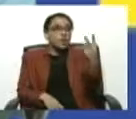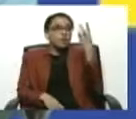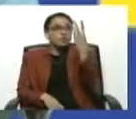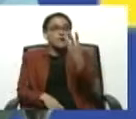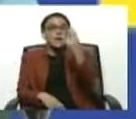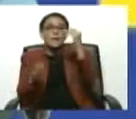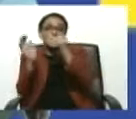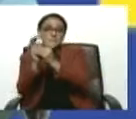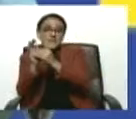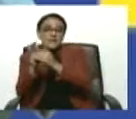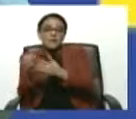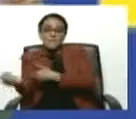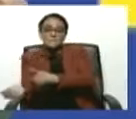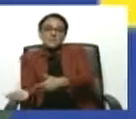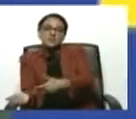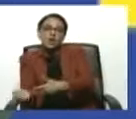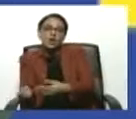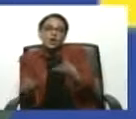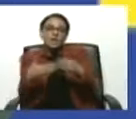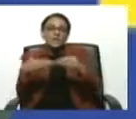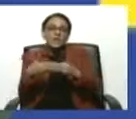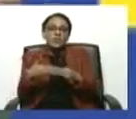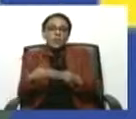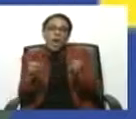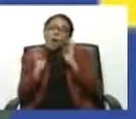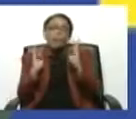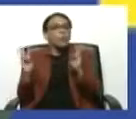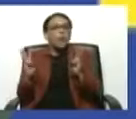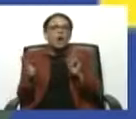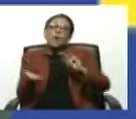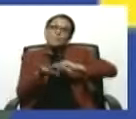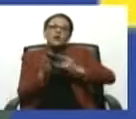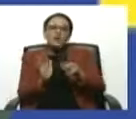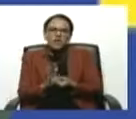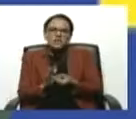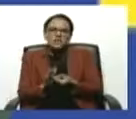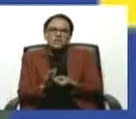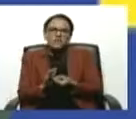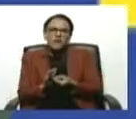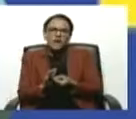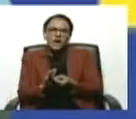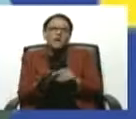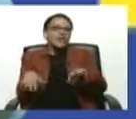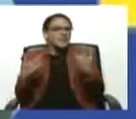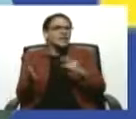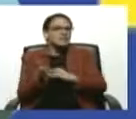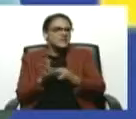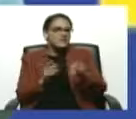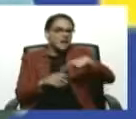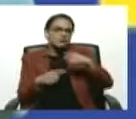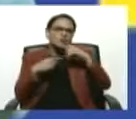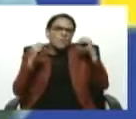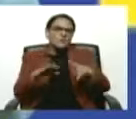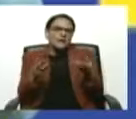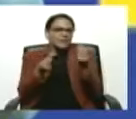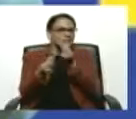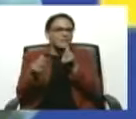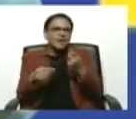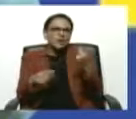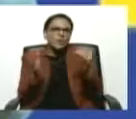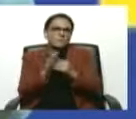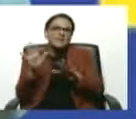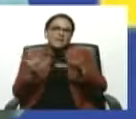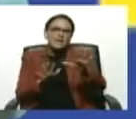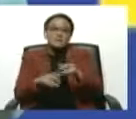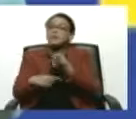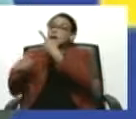Son cifras bárbaras, pero que también expresan la barbarie de lo que ha significado estas sanciones ilícitas